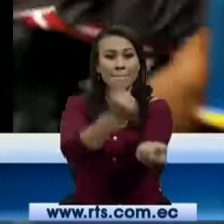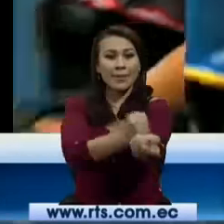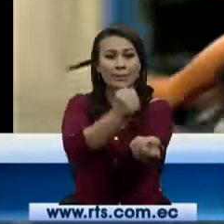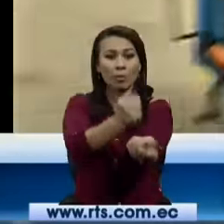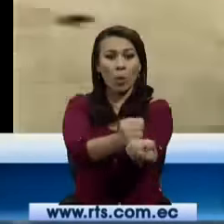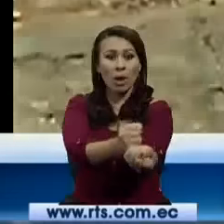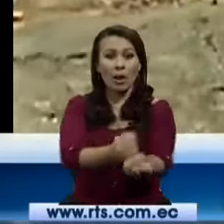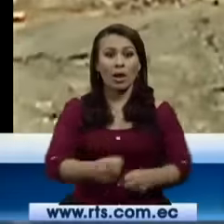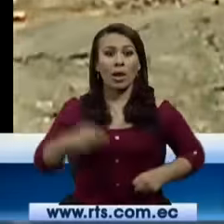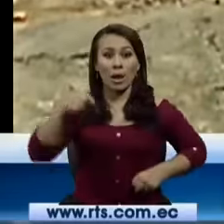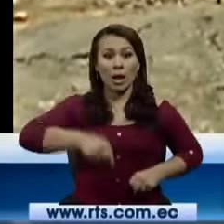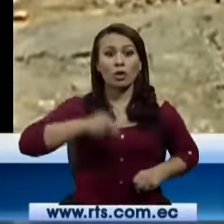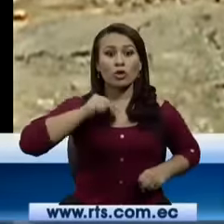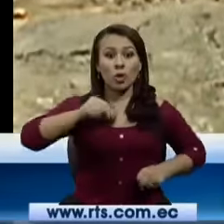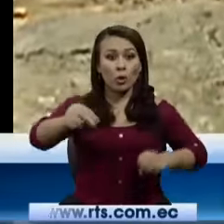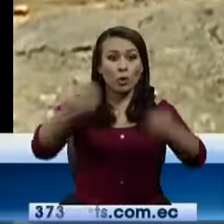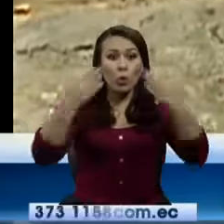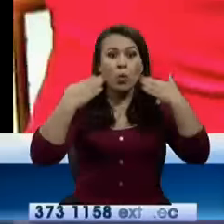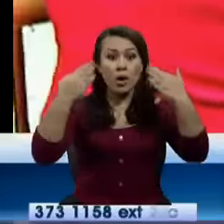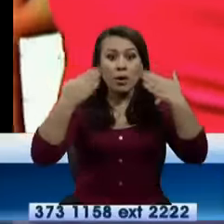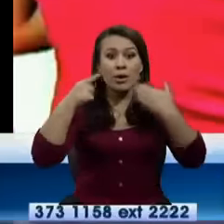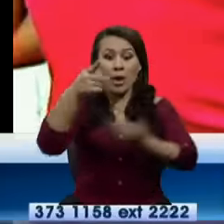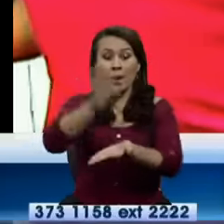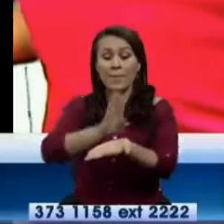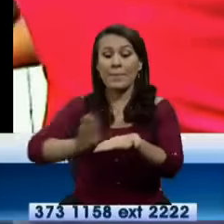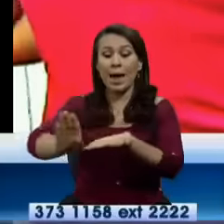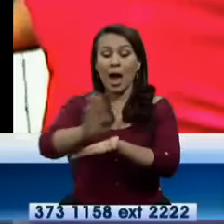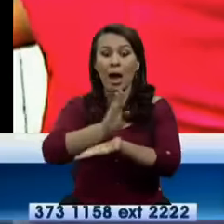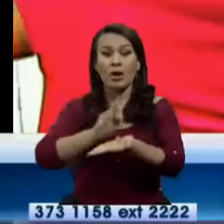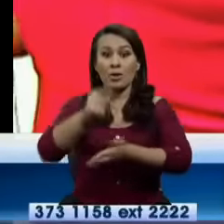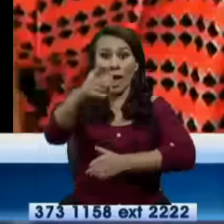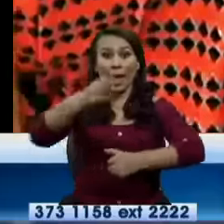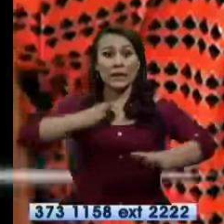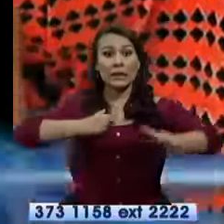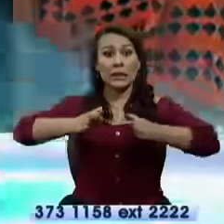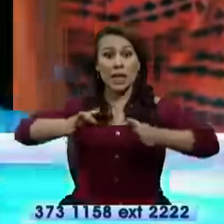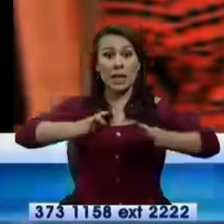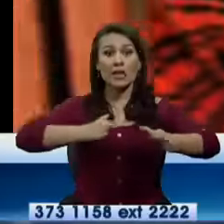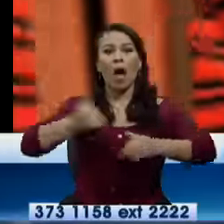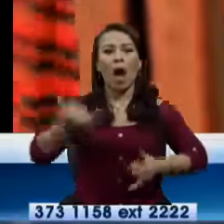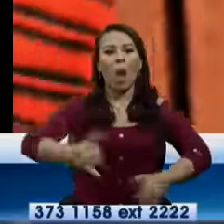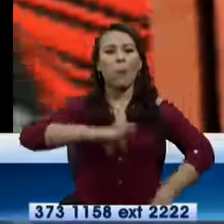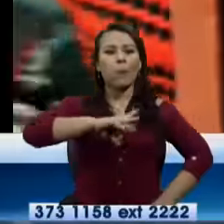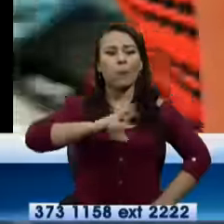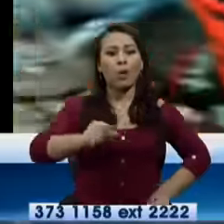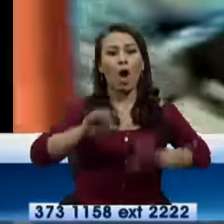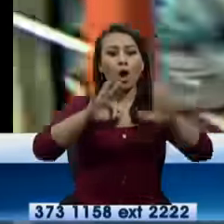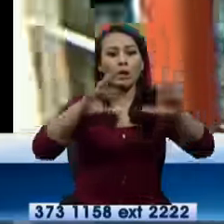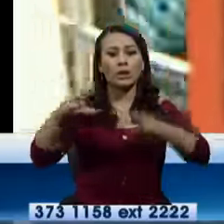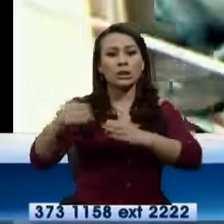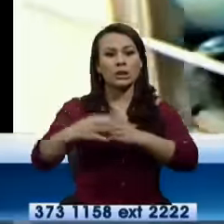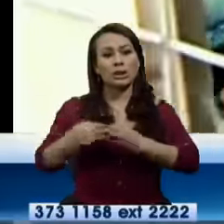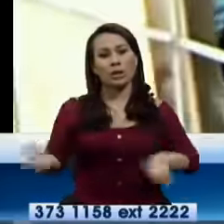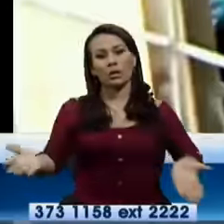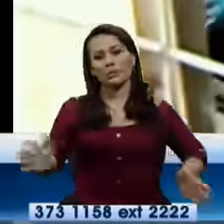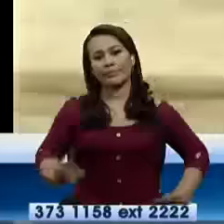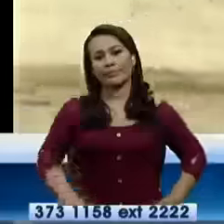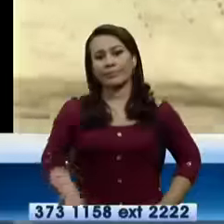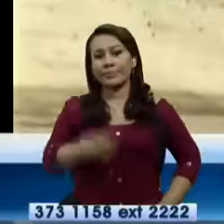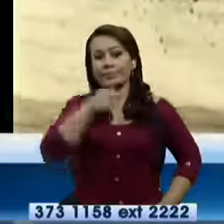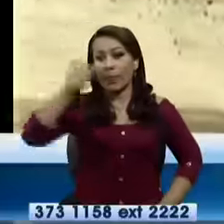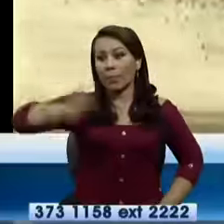Guayaquil en San Francisco de Asís a la dueña de esta tienda recientemente le robaron 8 y los